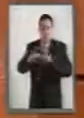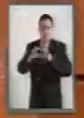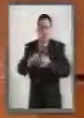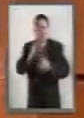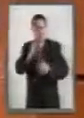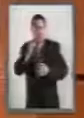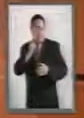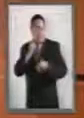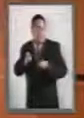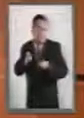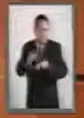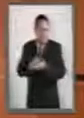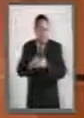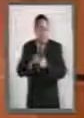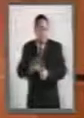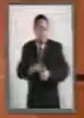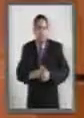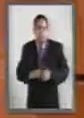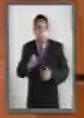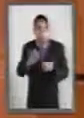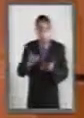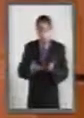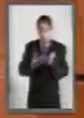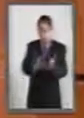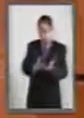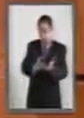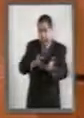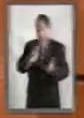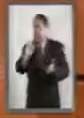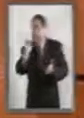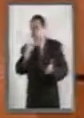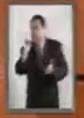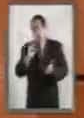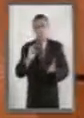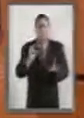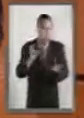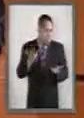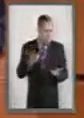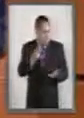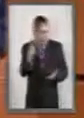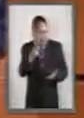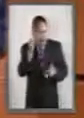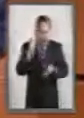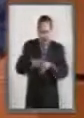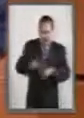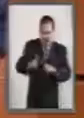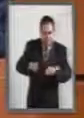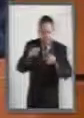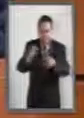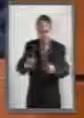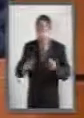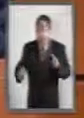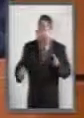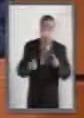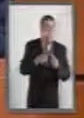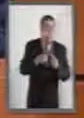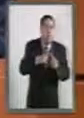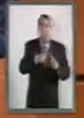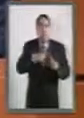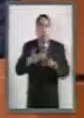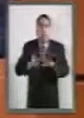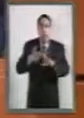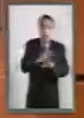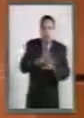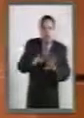esta iniciativa establece que cuando se requiera el despliegue de Fuerzas Armadas, se tendrá que integrar un estado